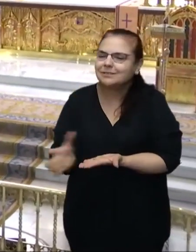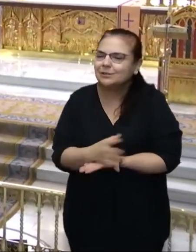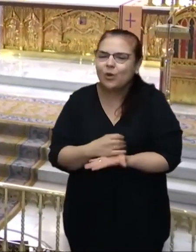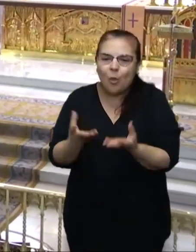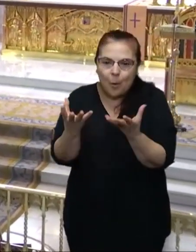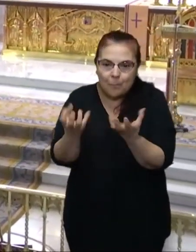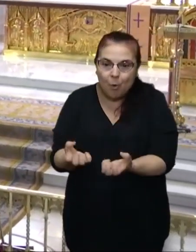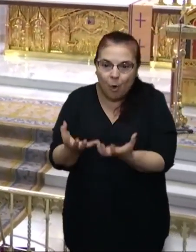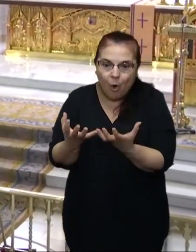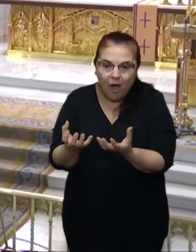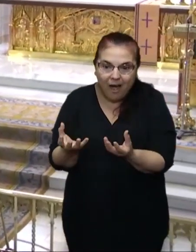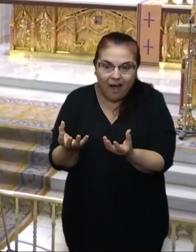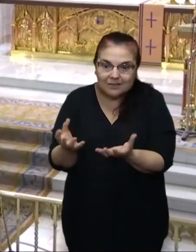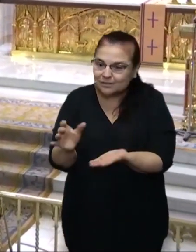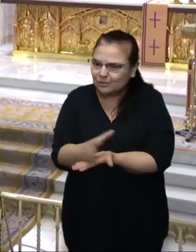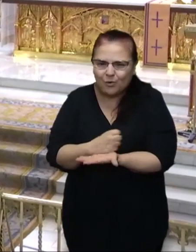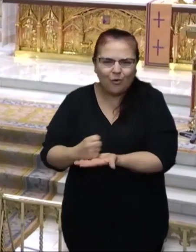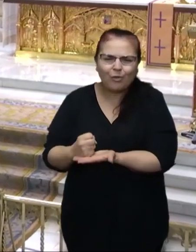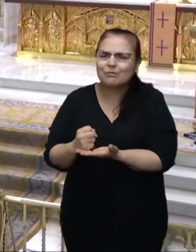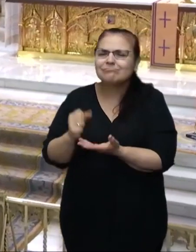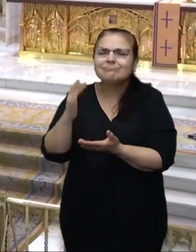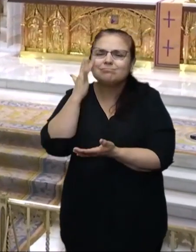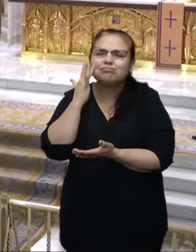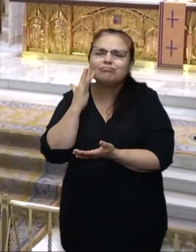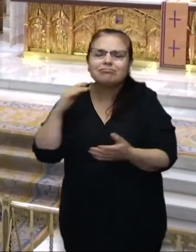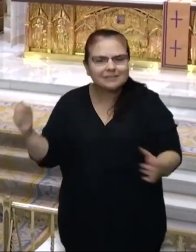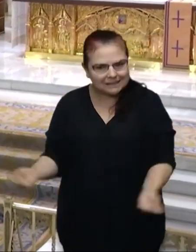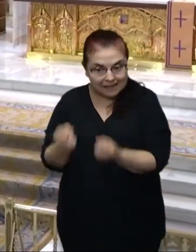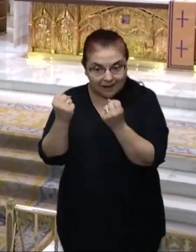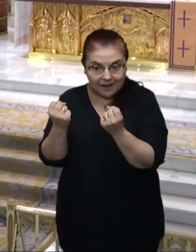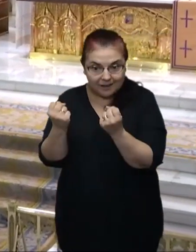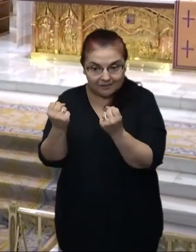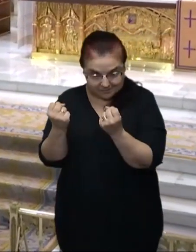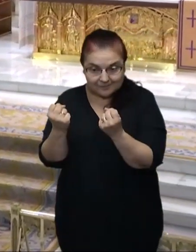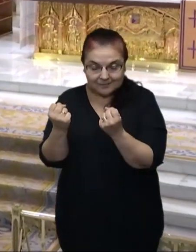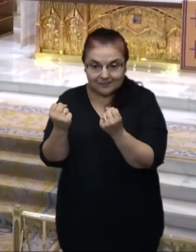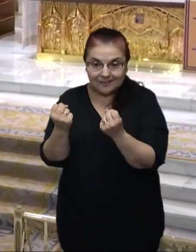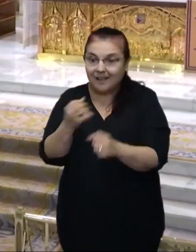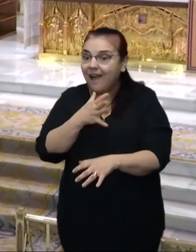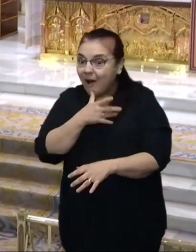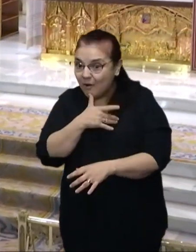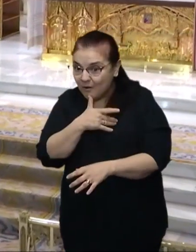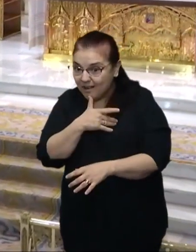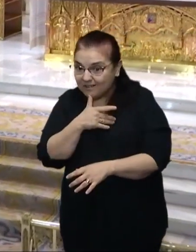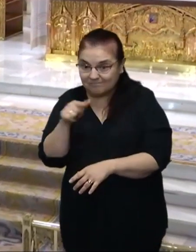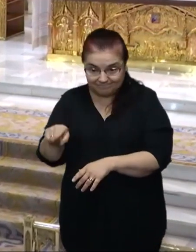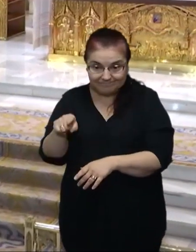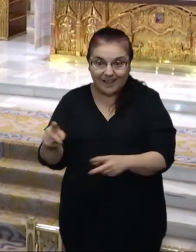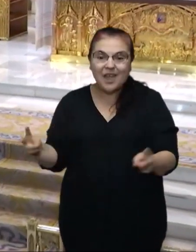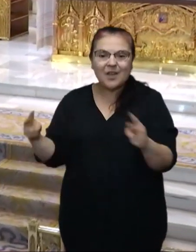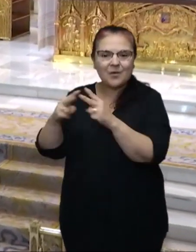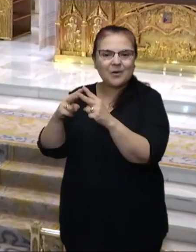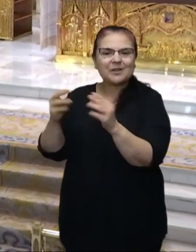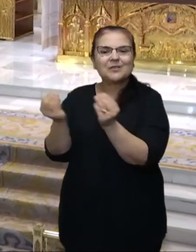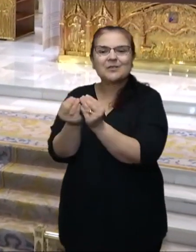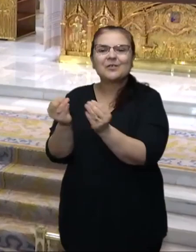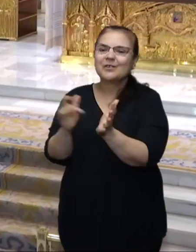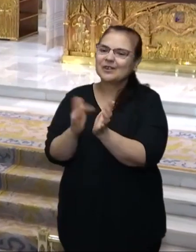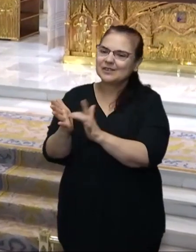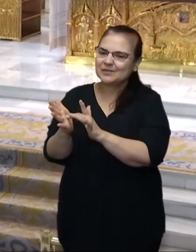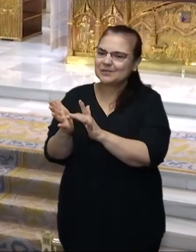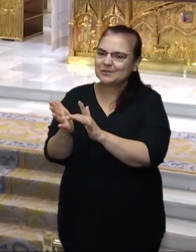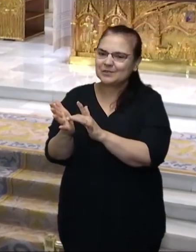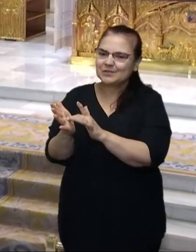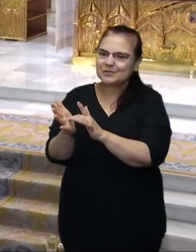mojaba, todo aquello donde caía, ahora el encuentro con Jesús